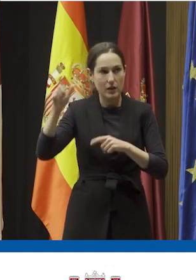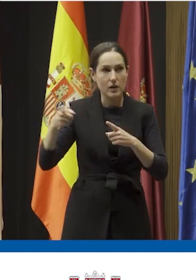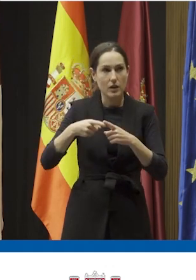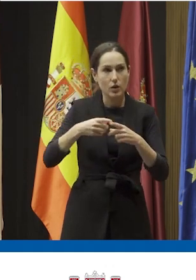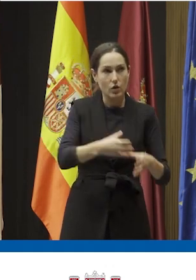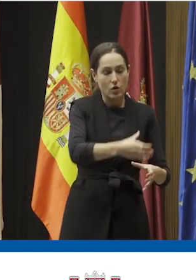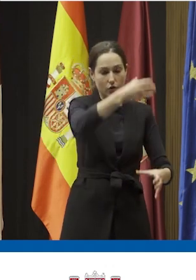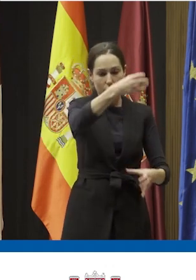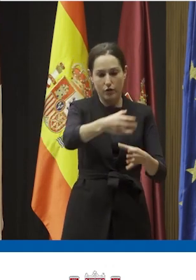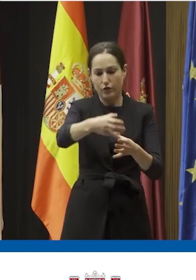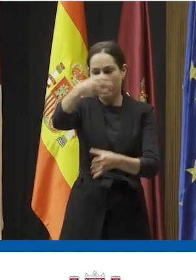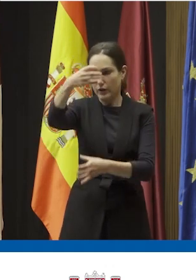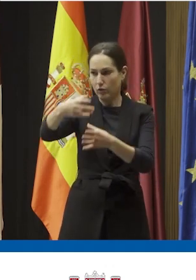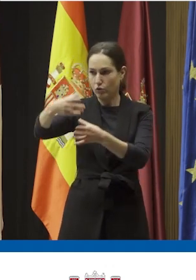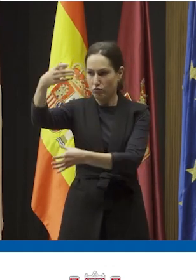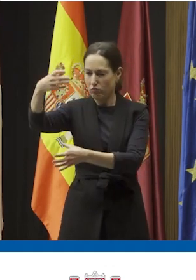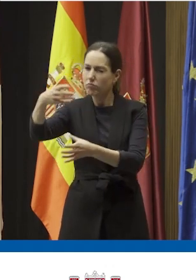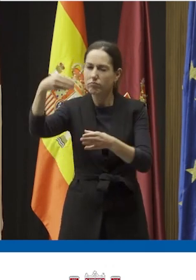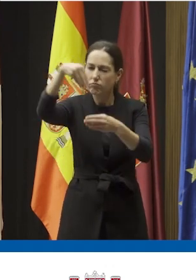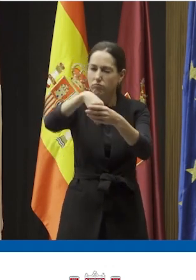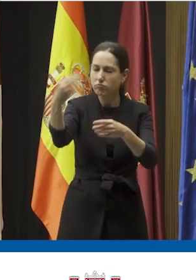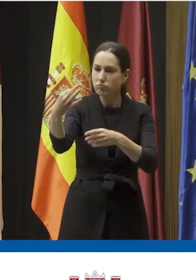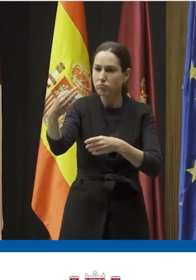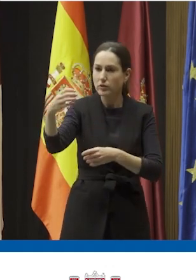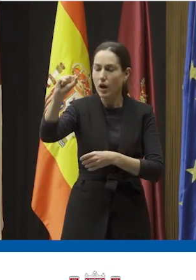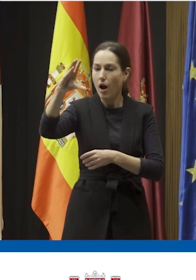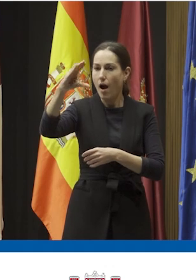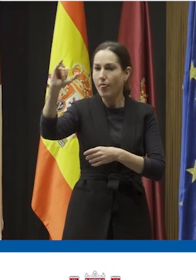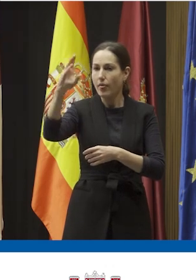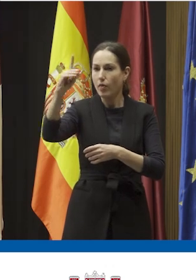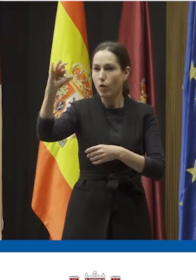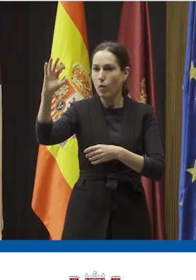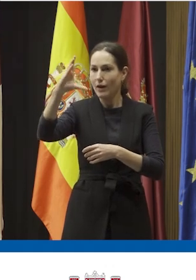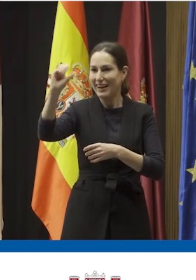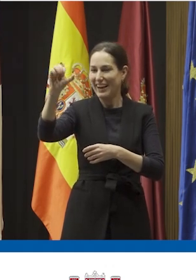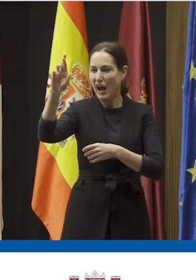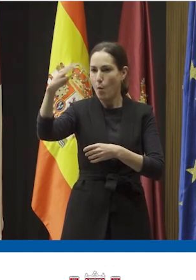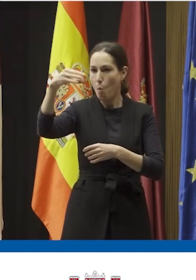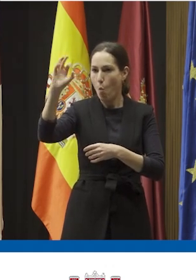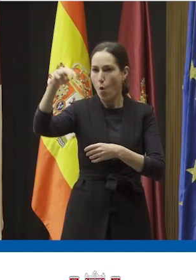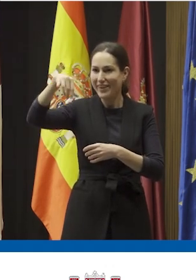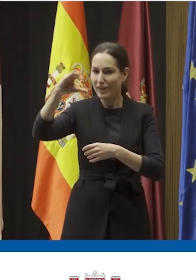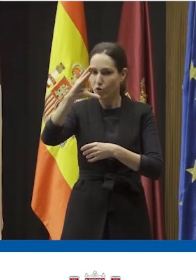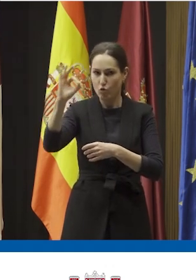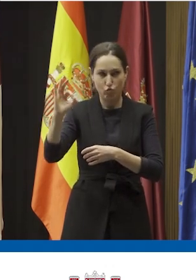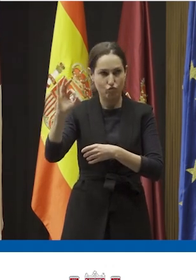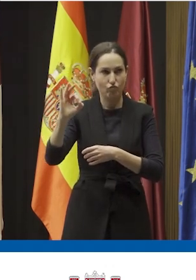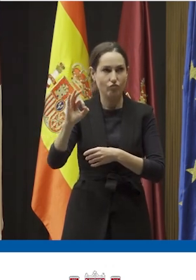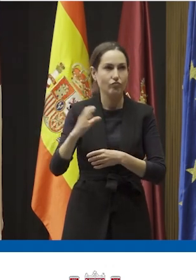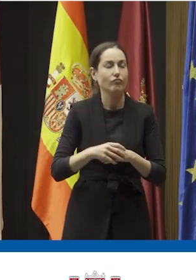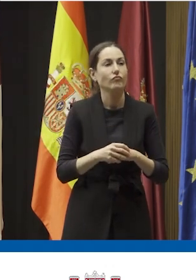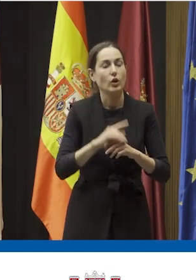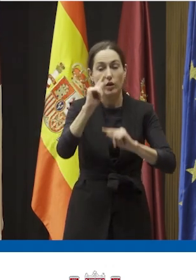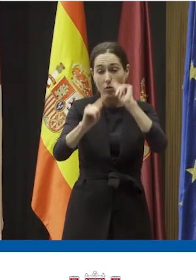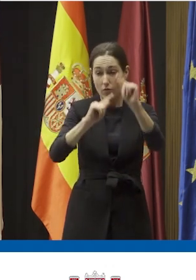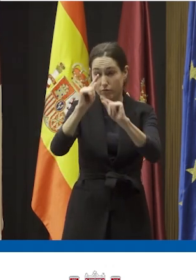frascos que tienen el ácido carbólico para desinfectar el ambiente. esto sería lo mismo.